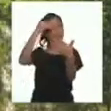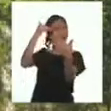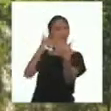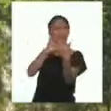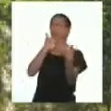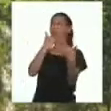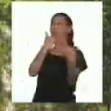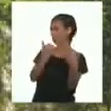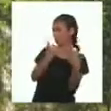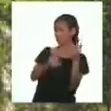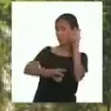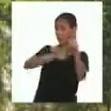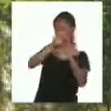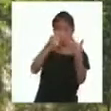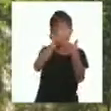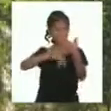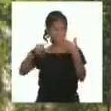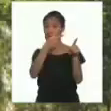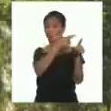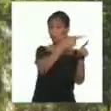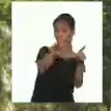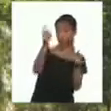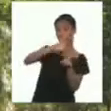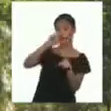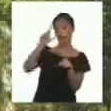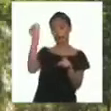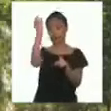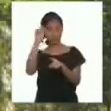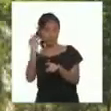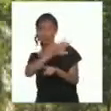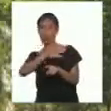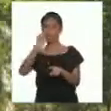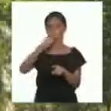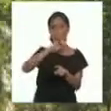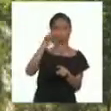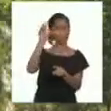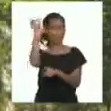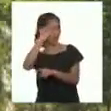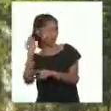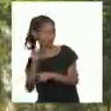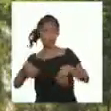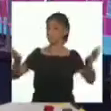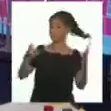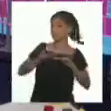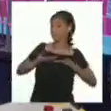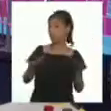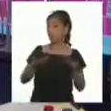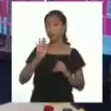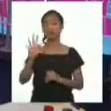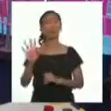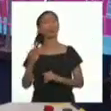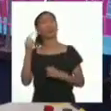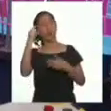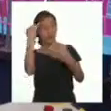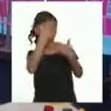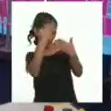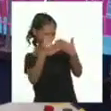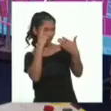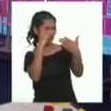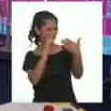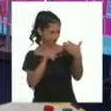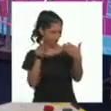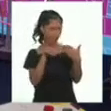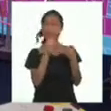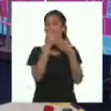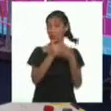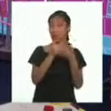vida cotidiana de todas las clases sociales que vivían en Lima de aquel tiempo. Por eso, su obra sirve como una